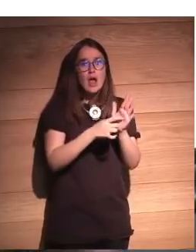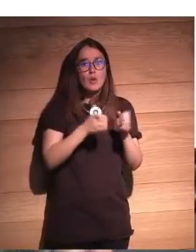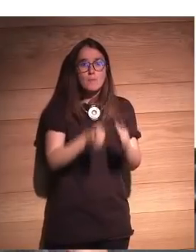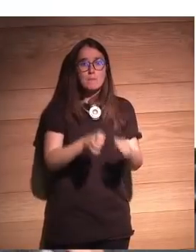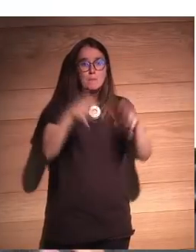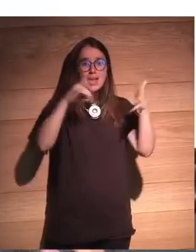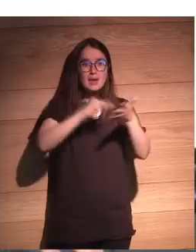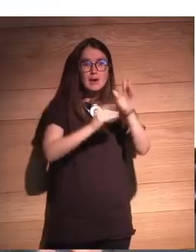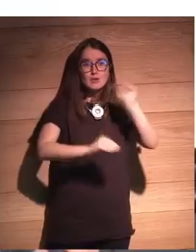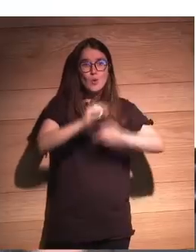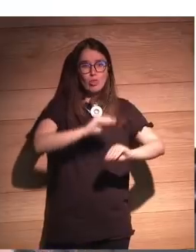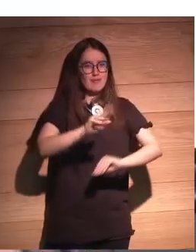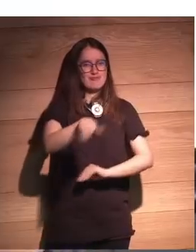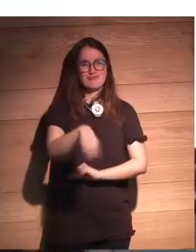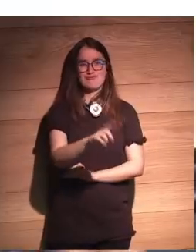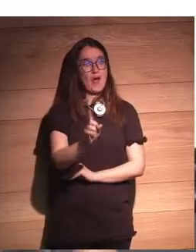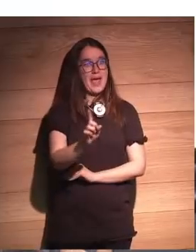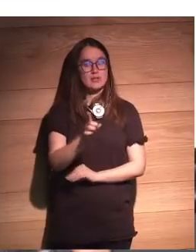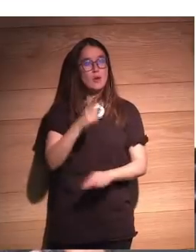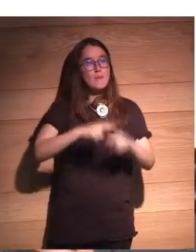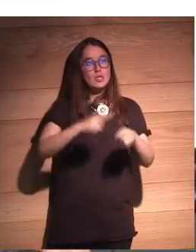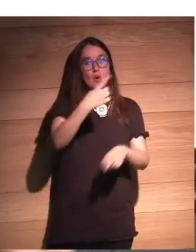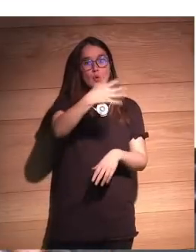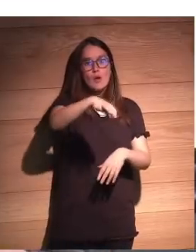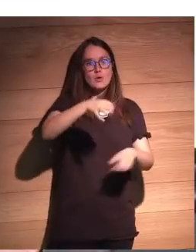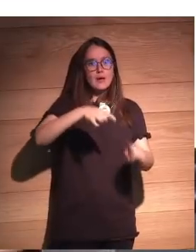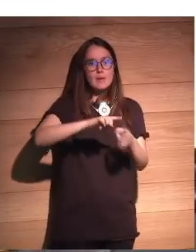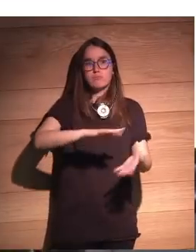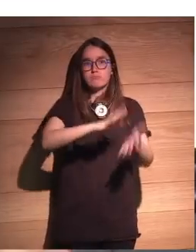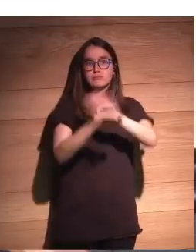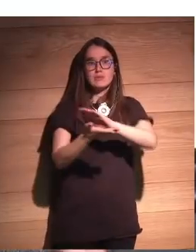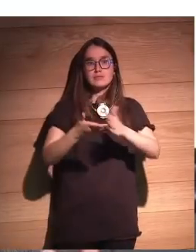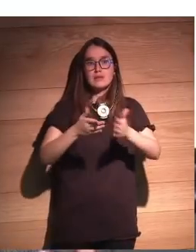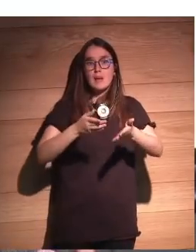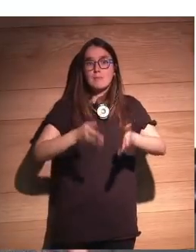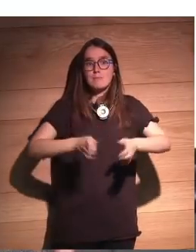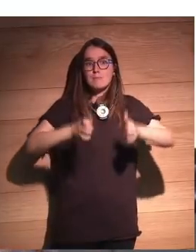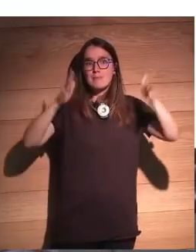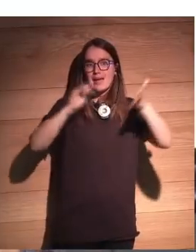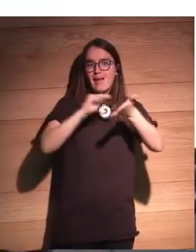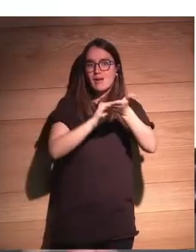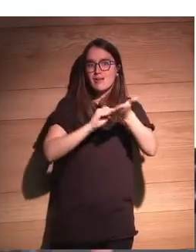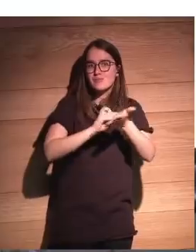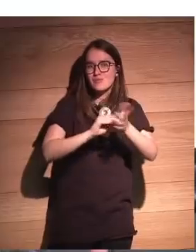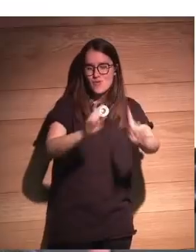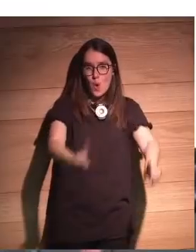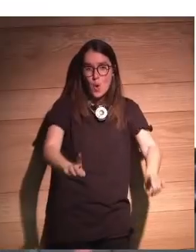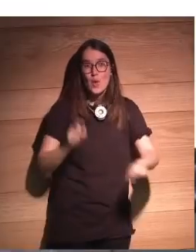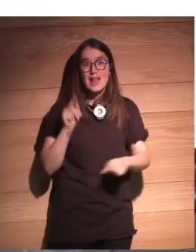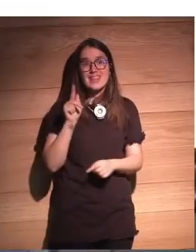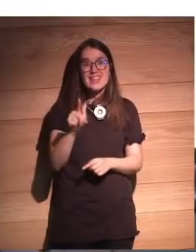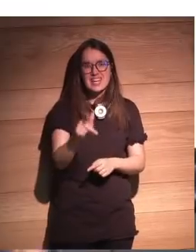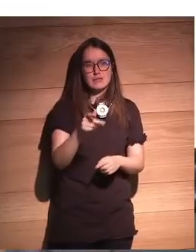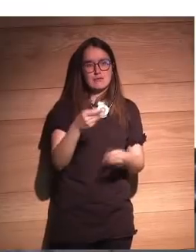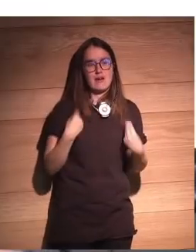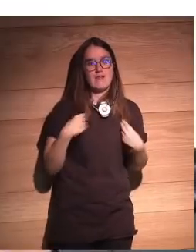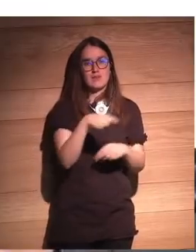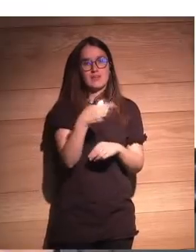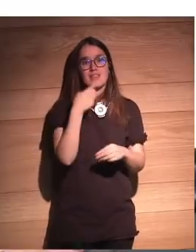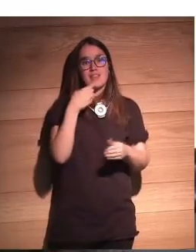resolver el problema de la vivienda, no hay una única política que vaya a cambiar las cosas. La idea del derecho a la vivienda indica